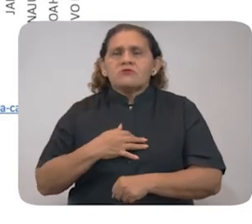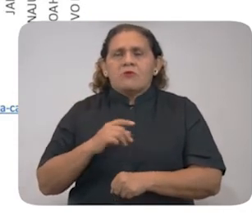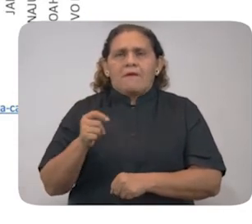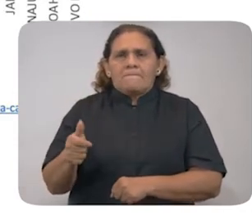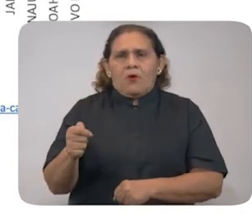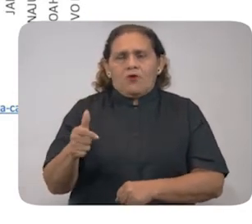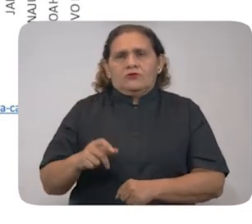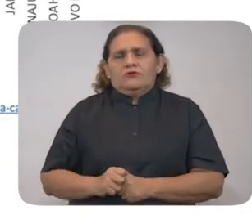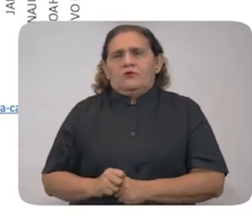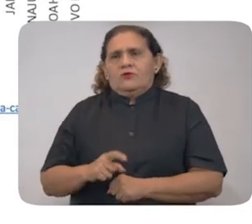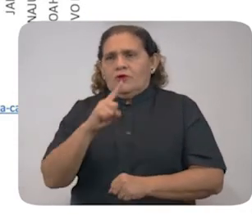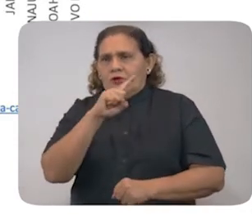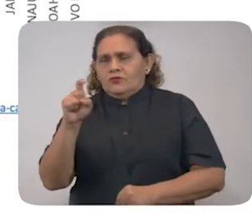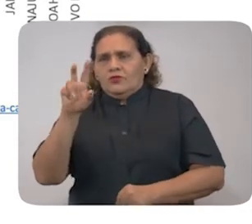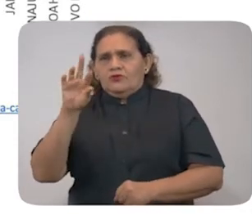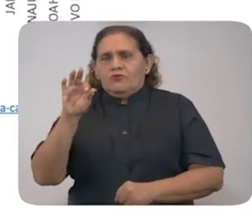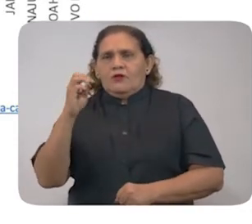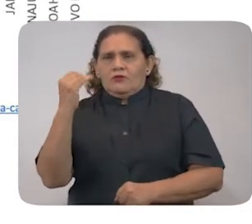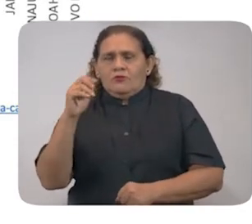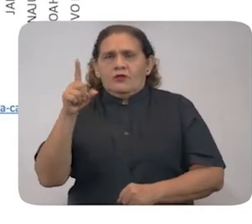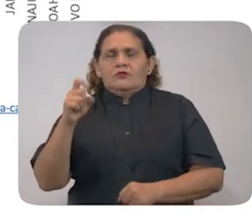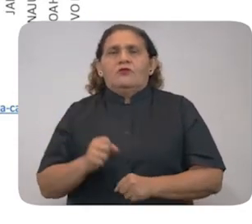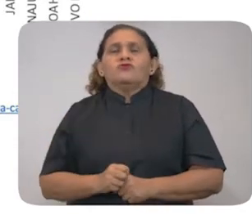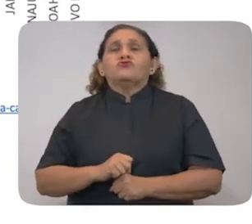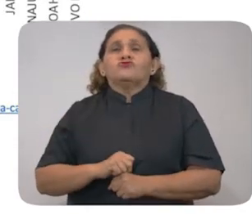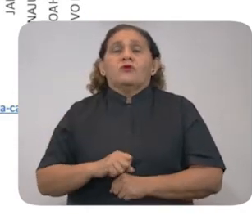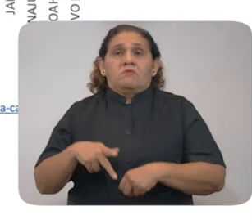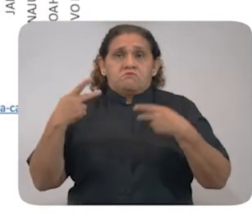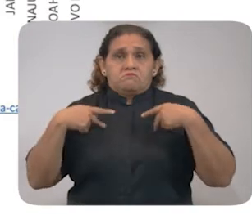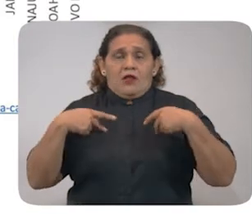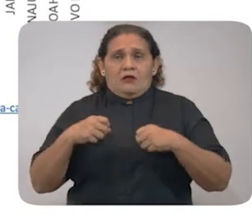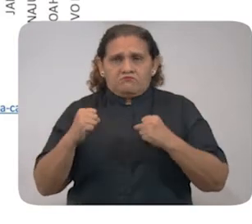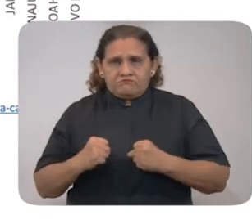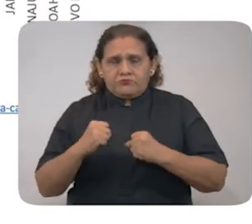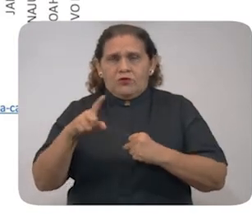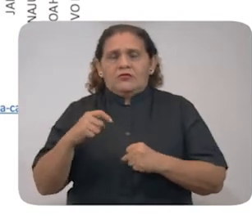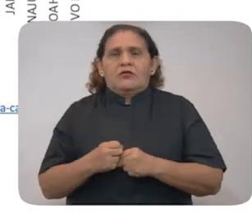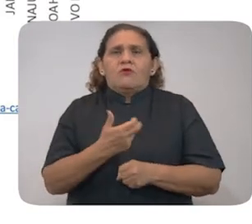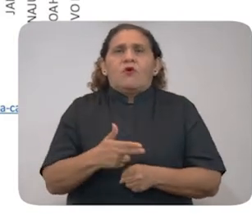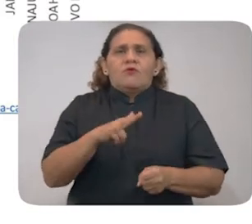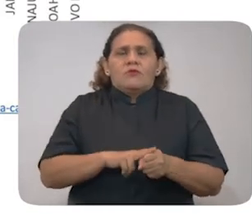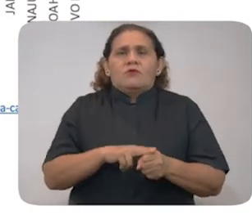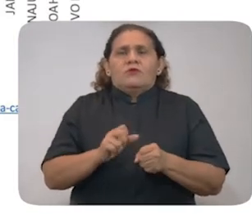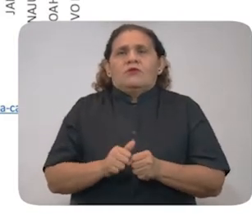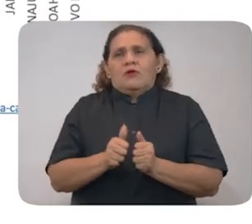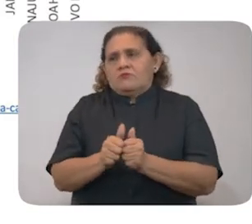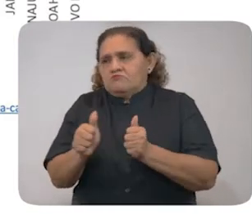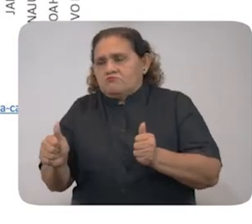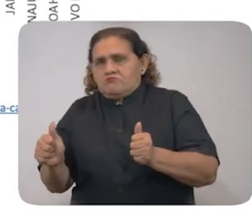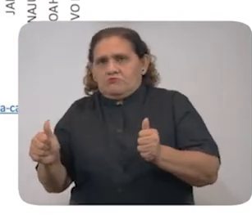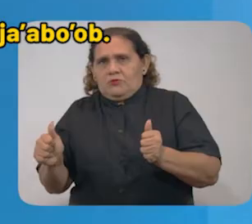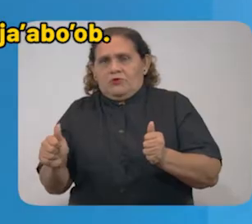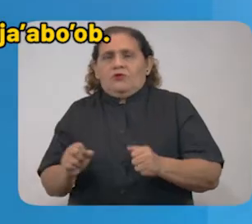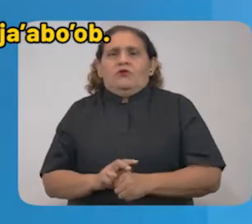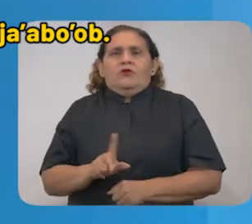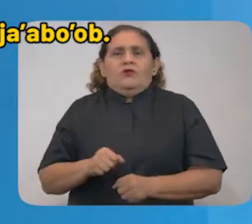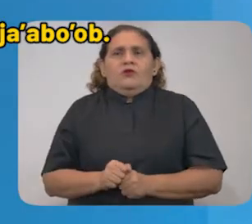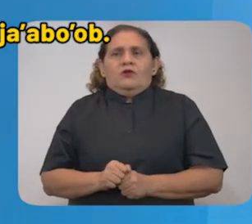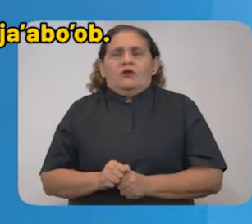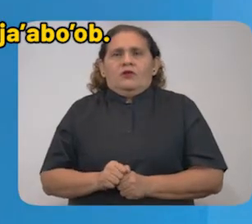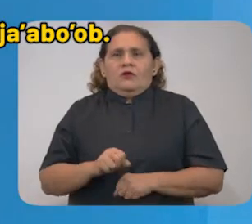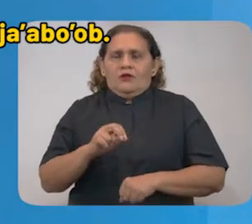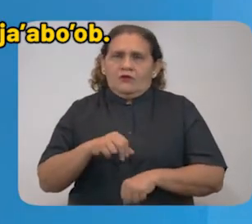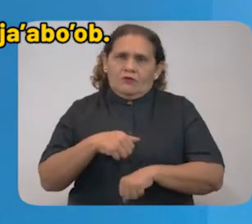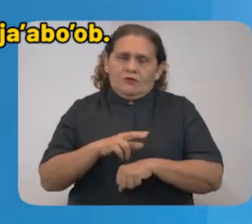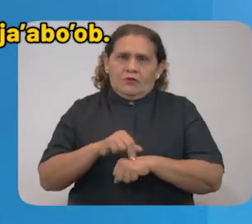leves. 149 de los casos confirmados están hospitalizados y en aislamiento total. El rango de